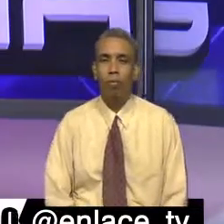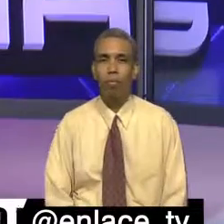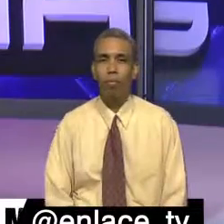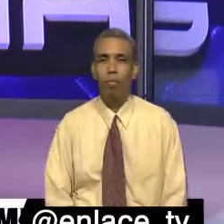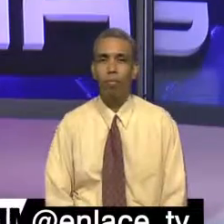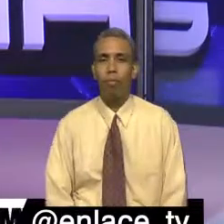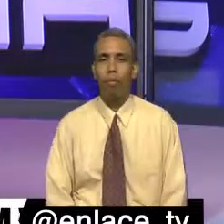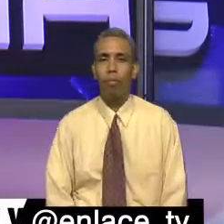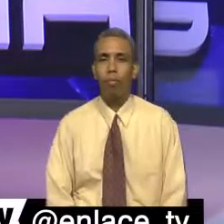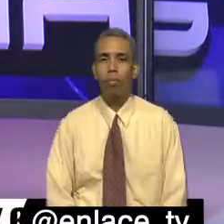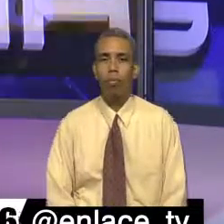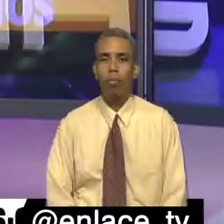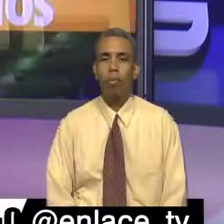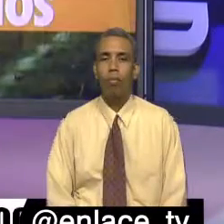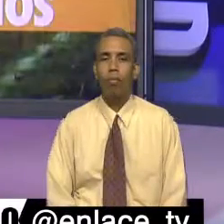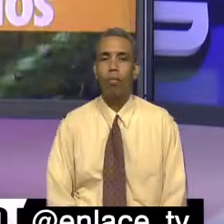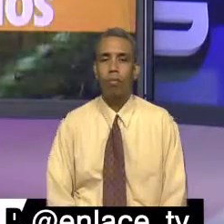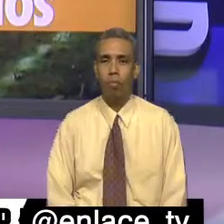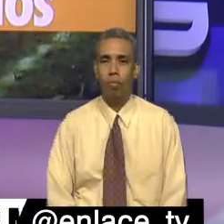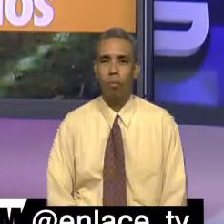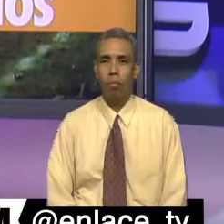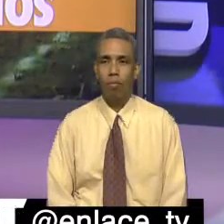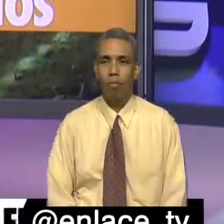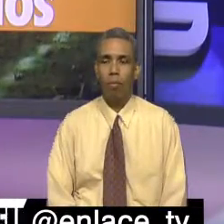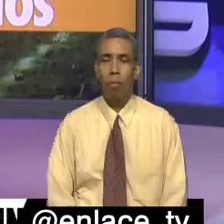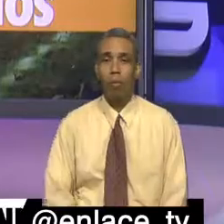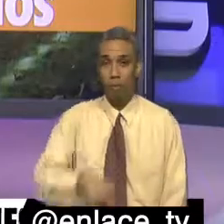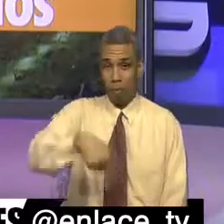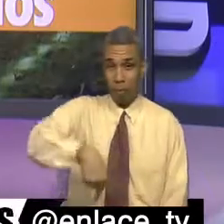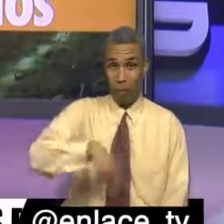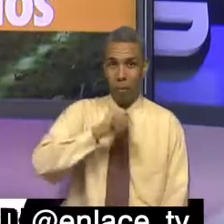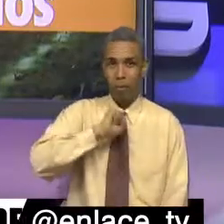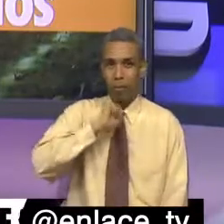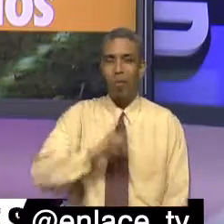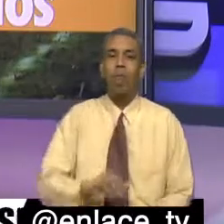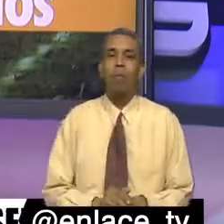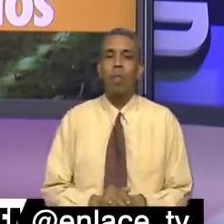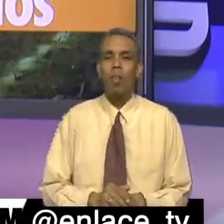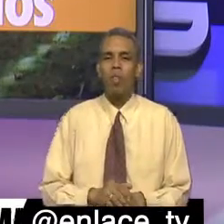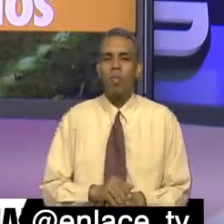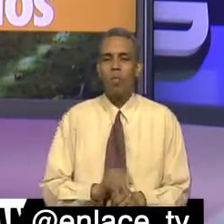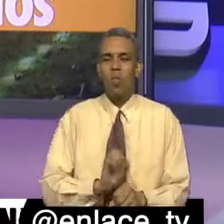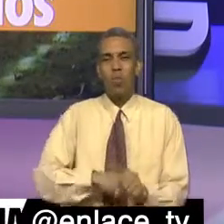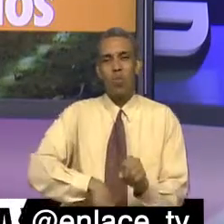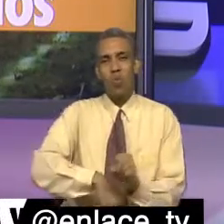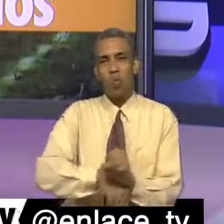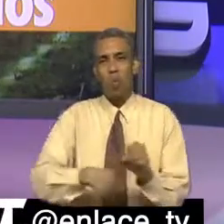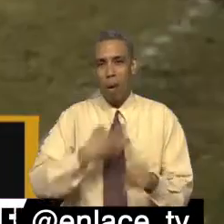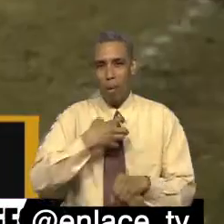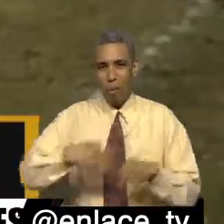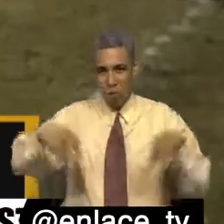Y ya está todo listo para el torneo de veteranos del campeonato navideño Copa El Chifri.